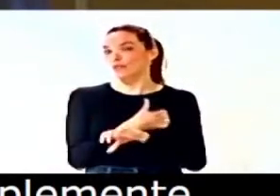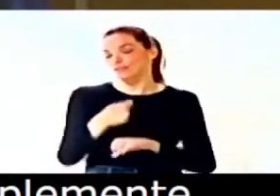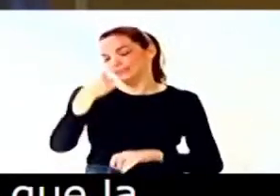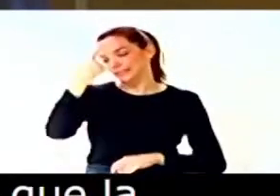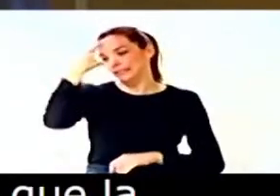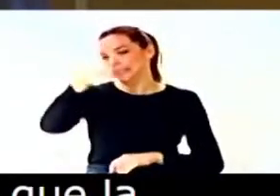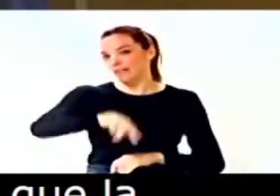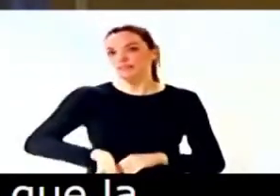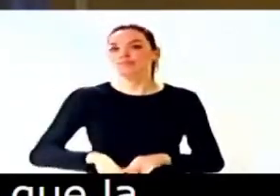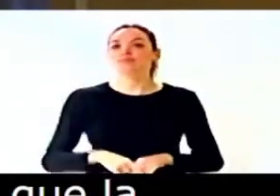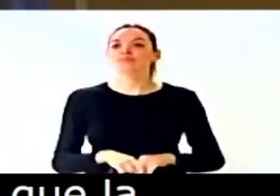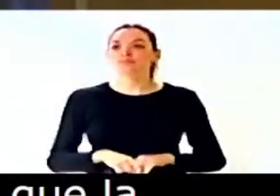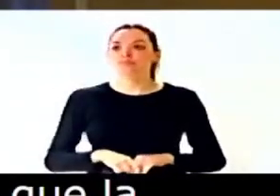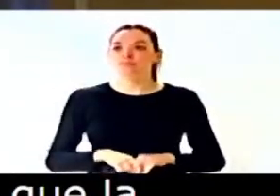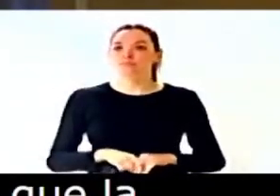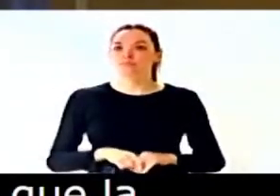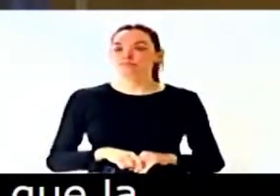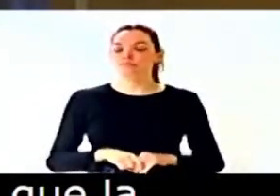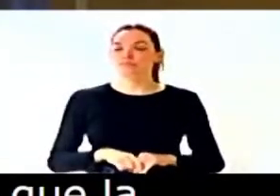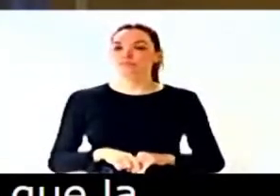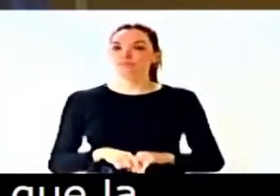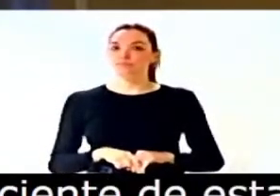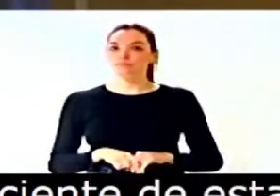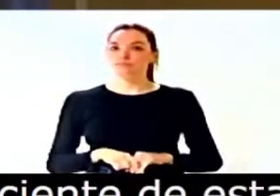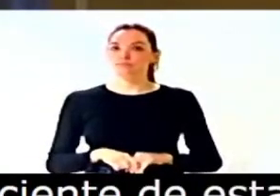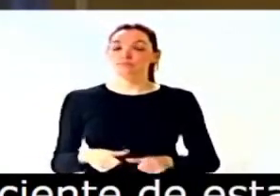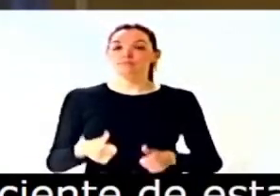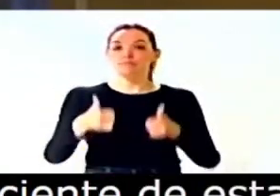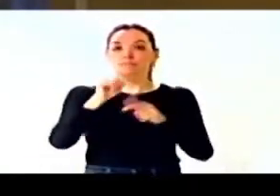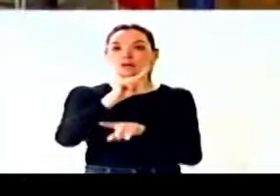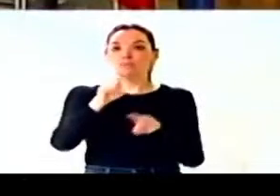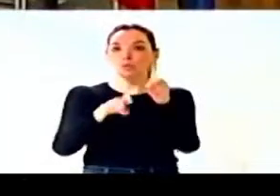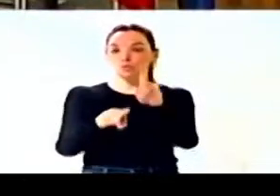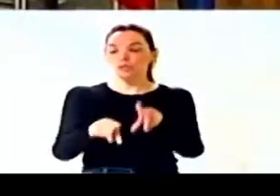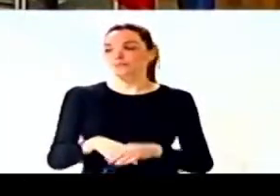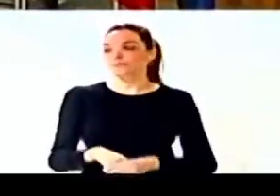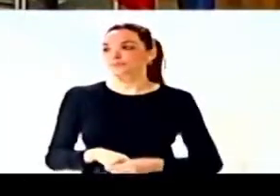consciente de esta cuestión. ¿Más